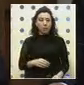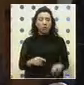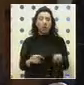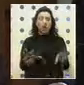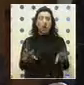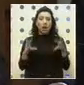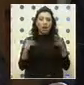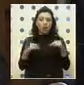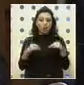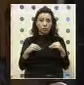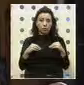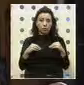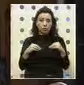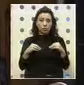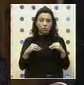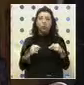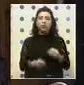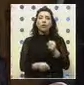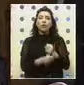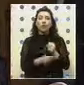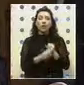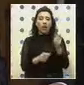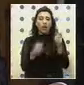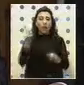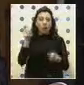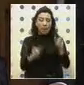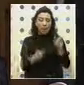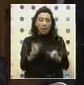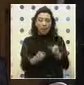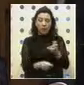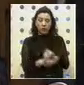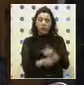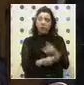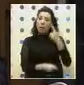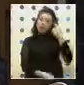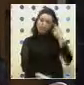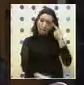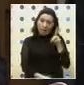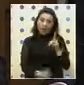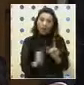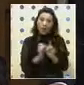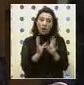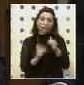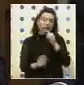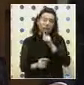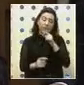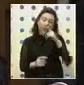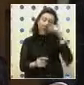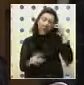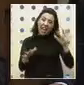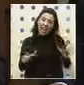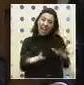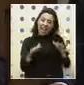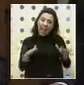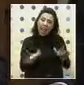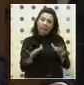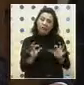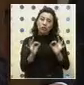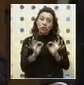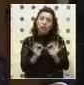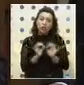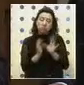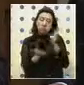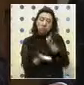hecho cargo del trabajo con las personas mayores, pero sin duda que falta el esfuerzo concreto y